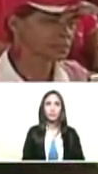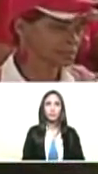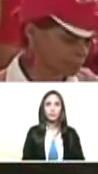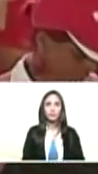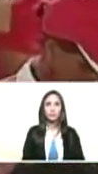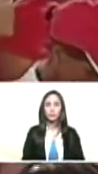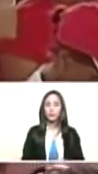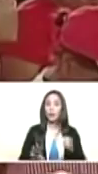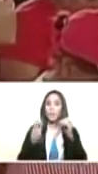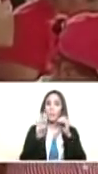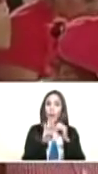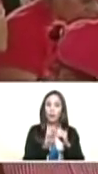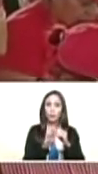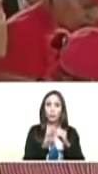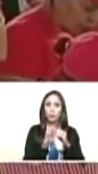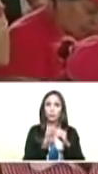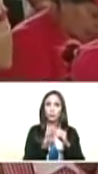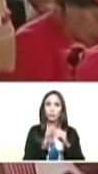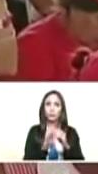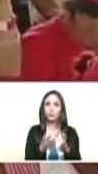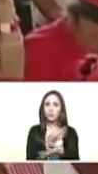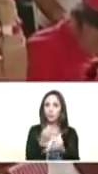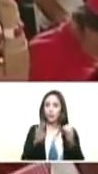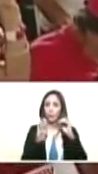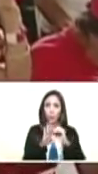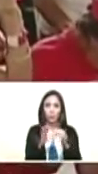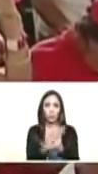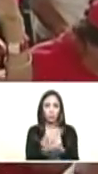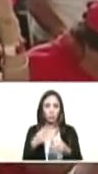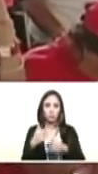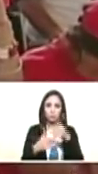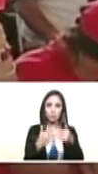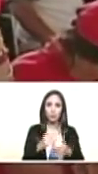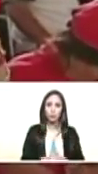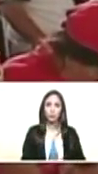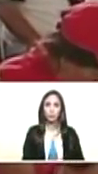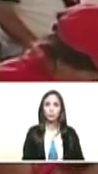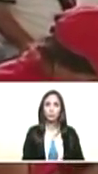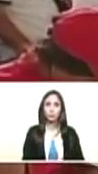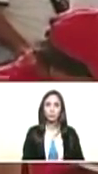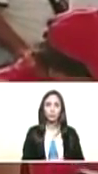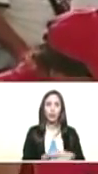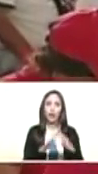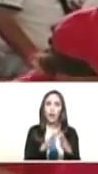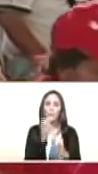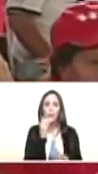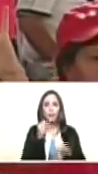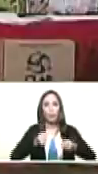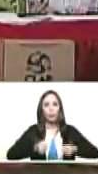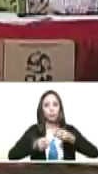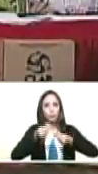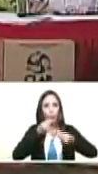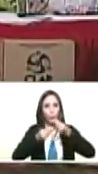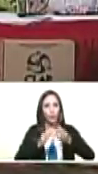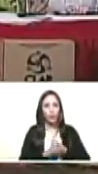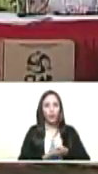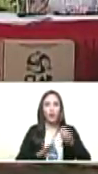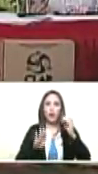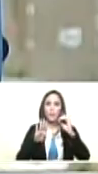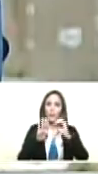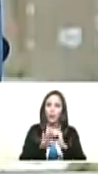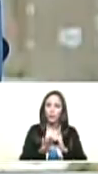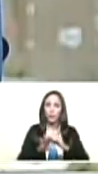El Petro. El Petro. Combinar los CLAP, el carnet de la